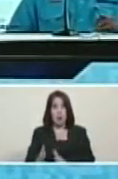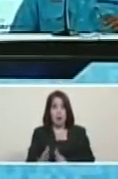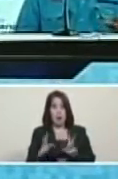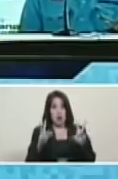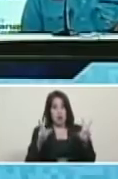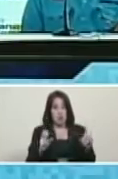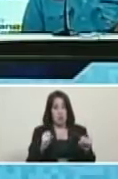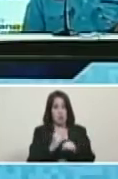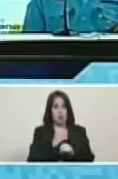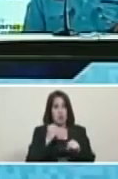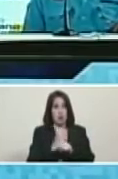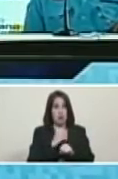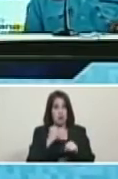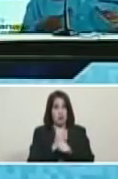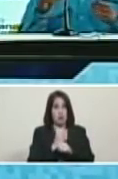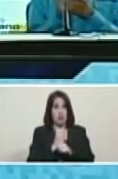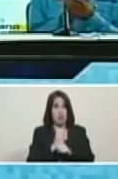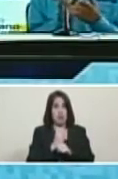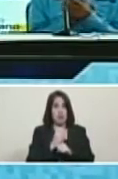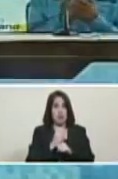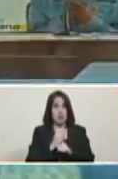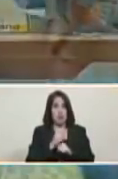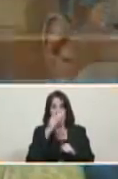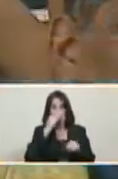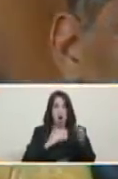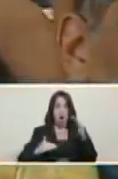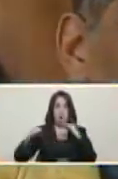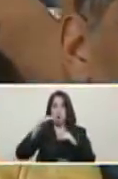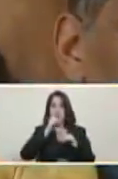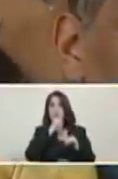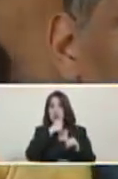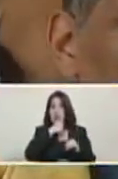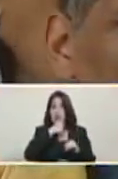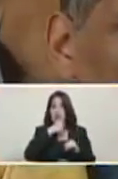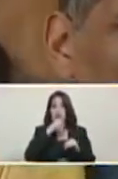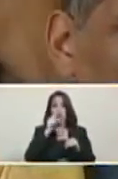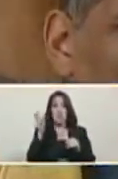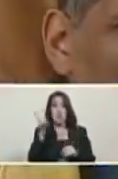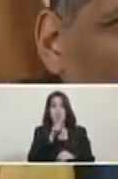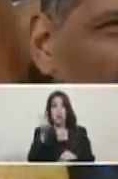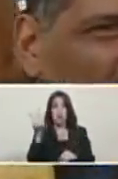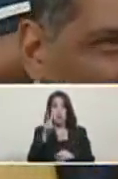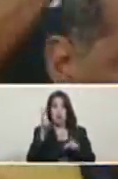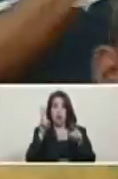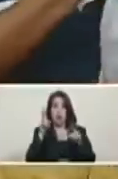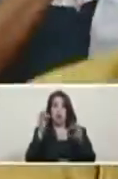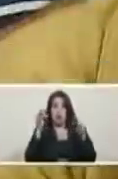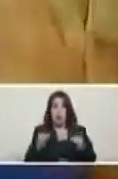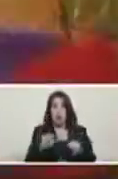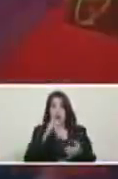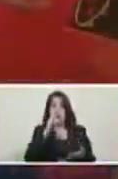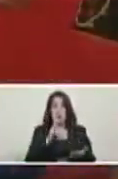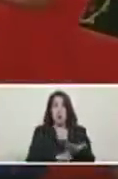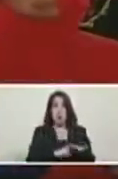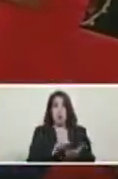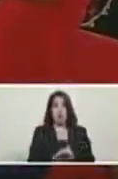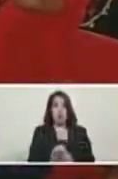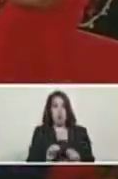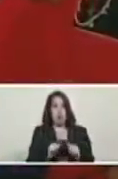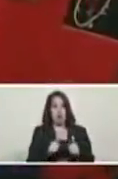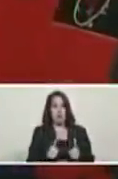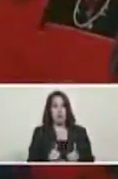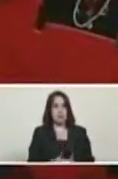de chamba para los adultos mayores de Venezuela. De acuerdo, aprobado. Vamos a